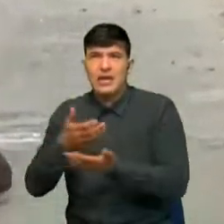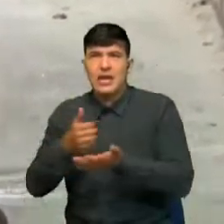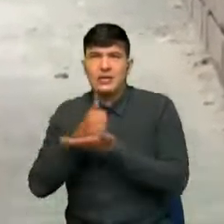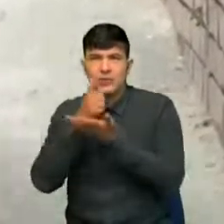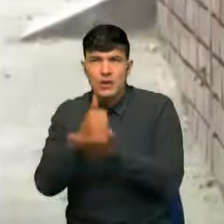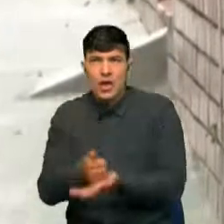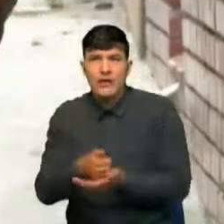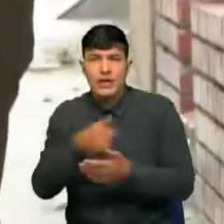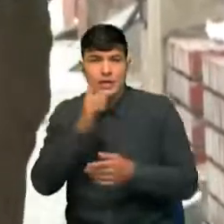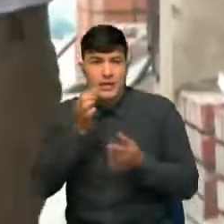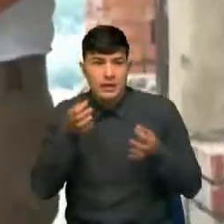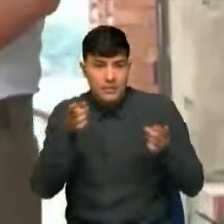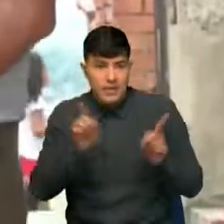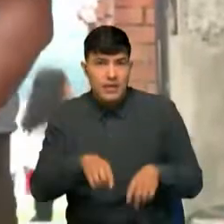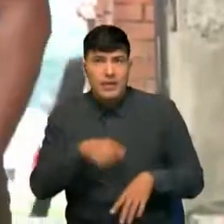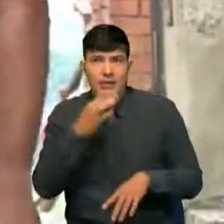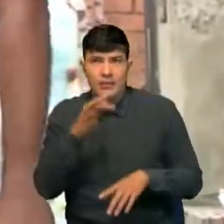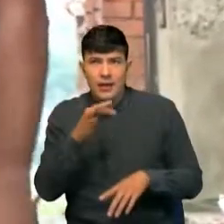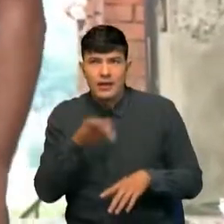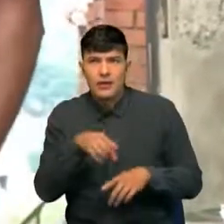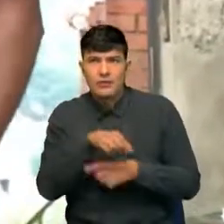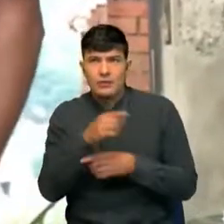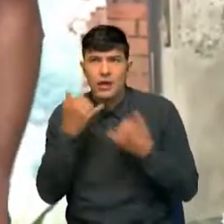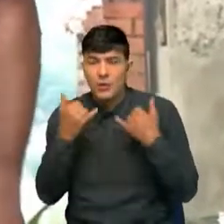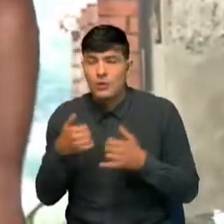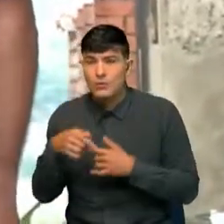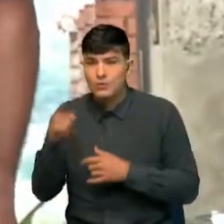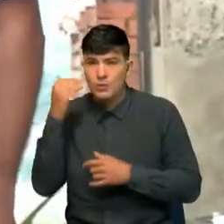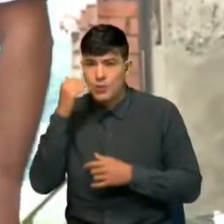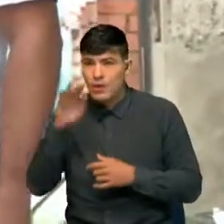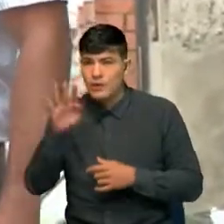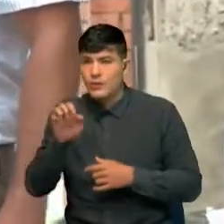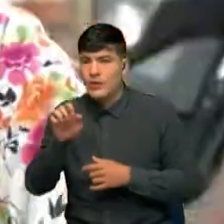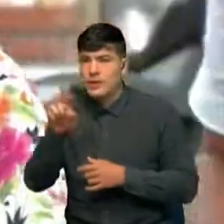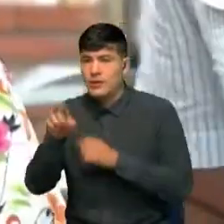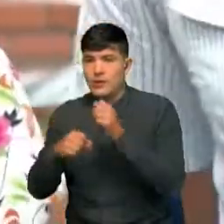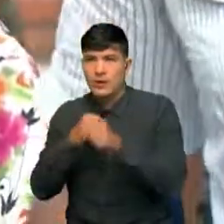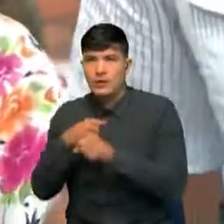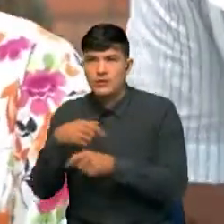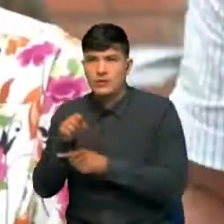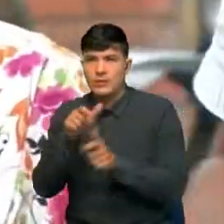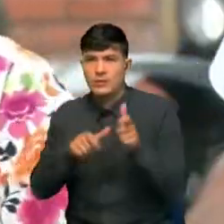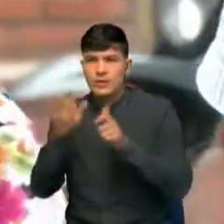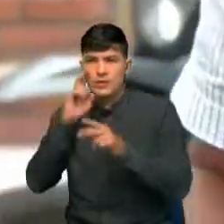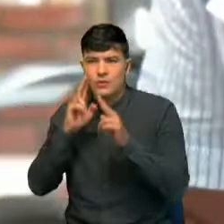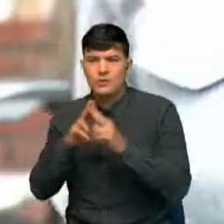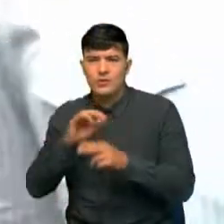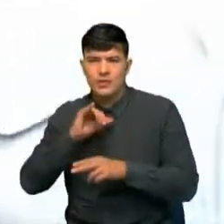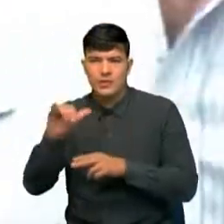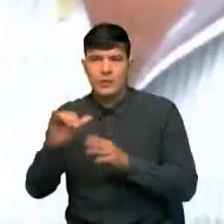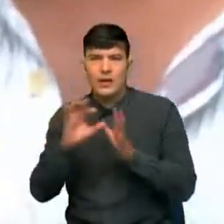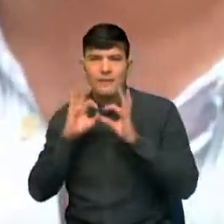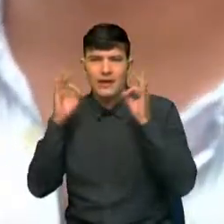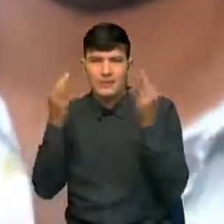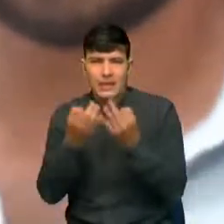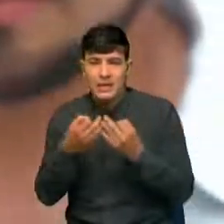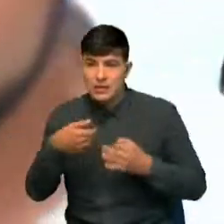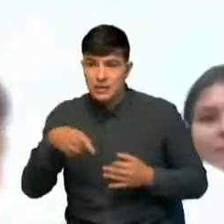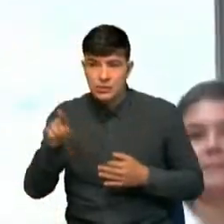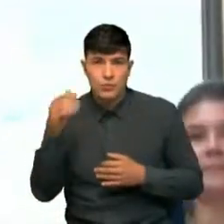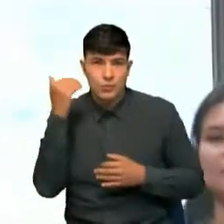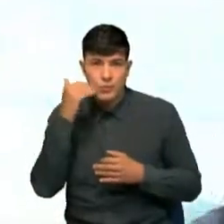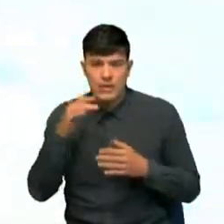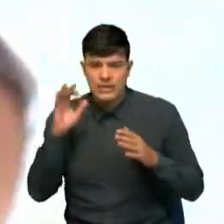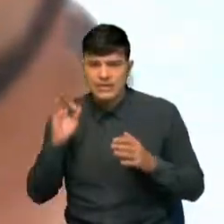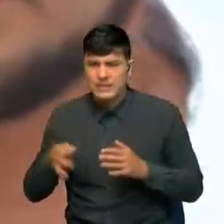hasta las mismas tareas. Fiallo tiene 91 años y asegura que quienes la conocen son como su familia, pues ella siempre se ha impulsado